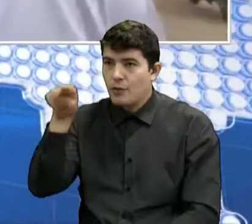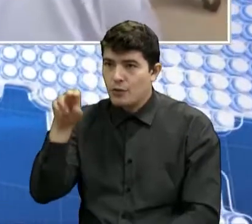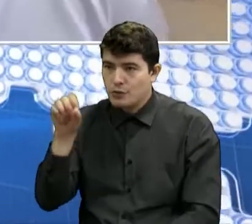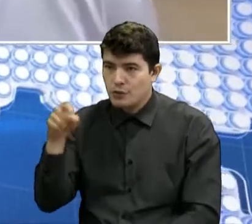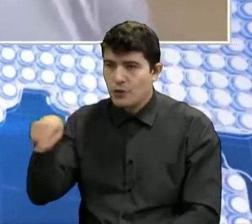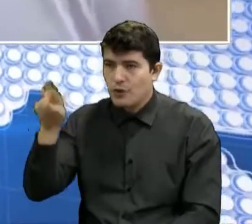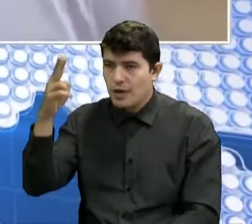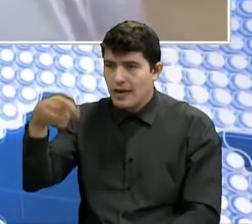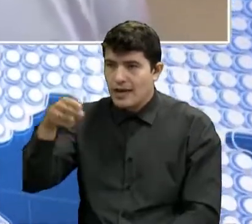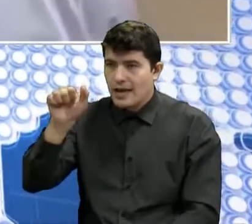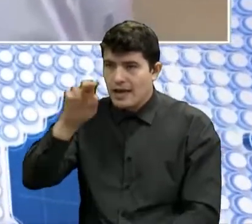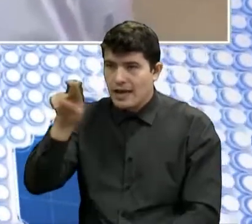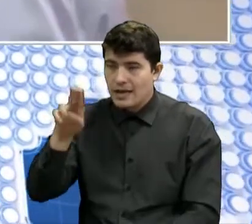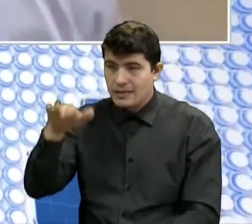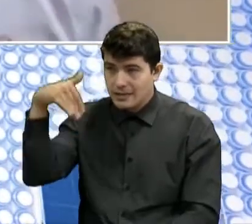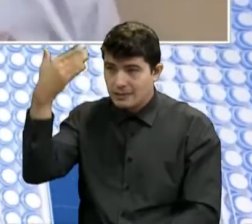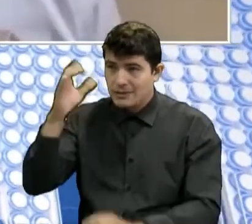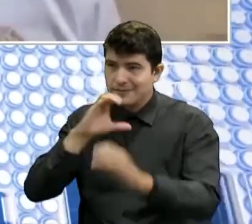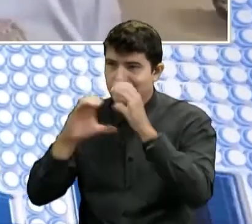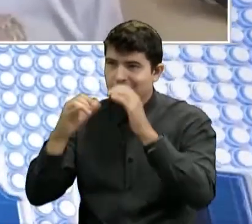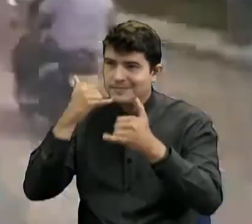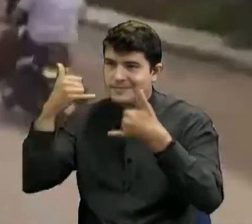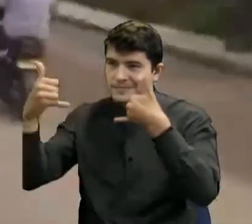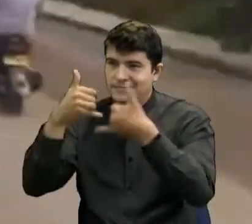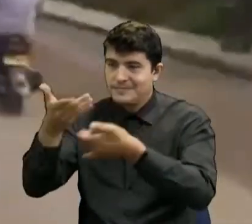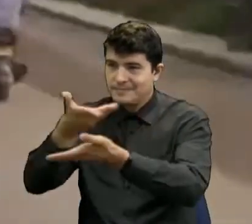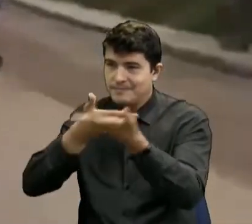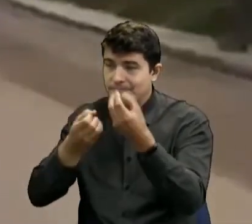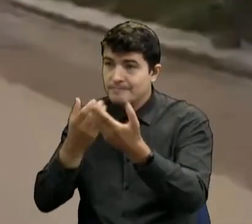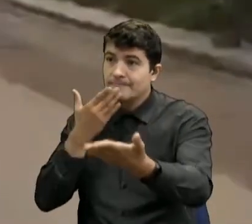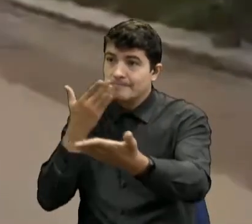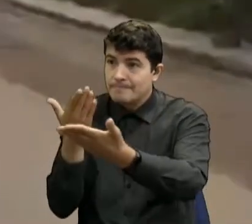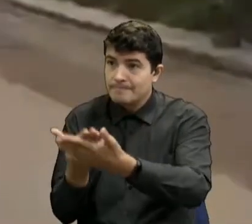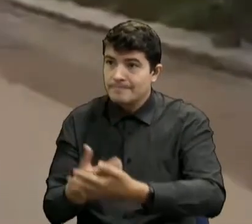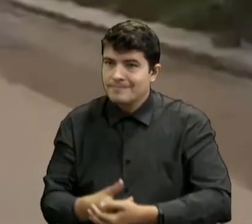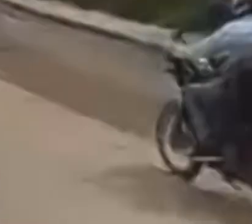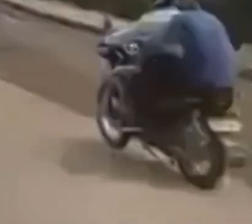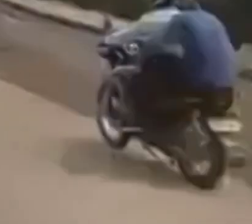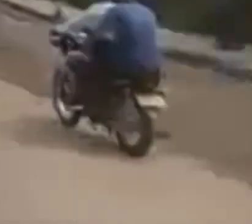televidentes, y bueno, estaremos en comunicación más adelante. Muchas gracias, un saludo para todos.